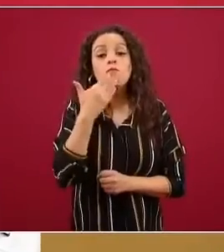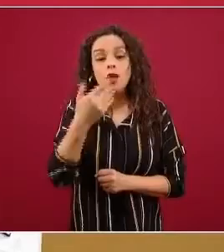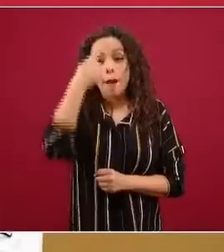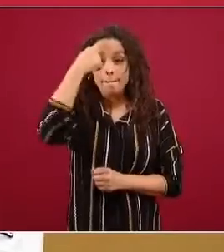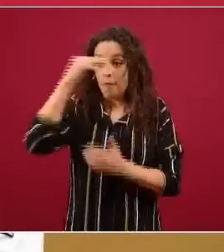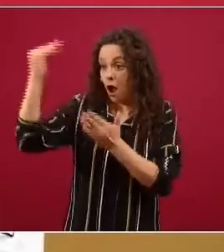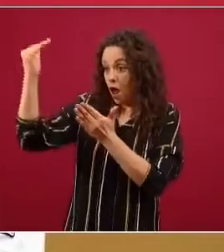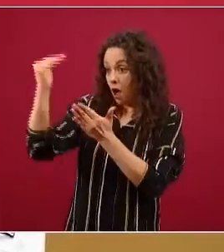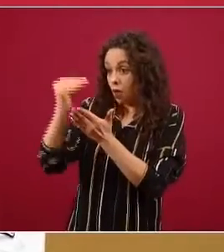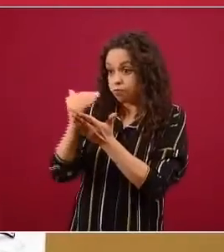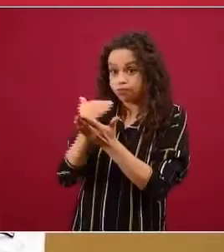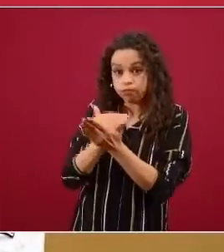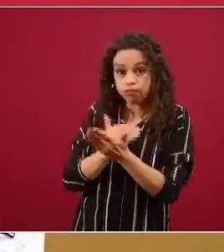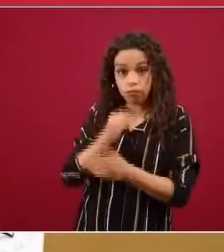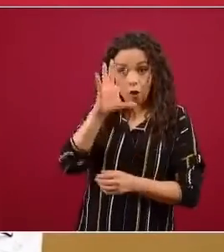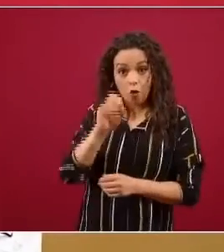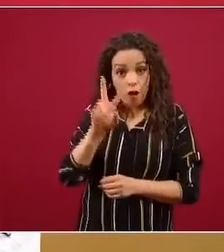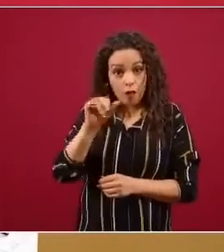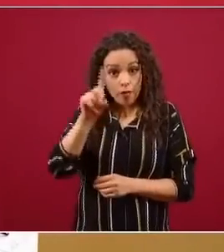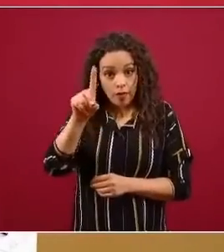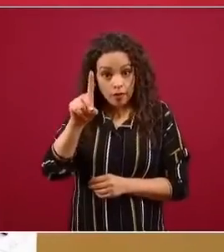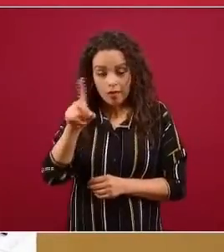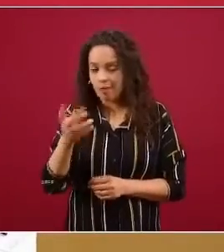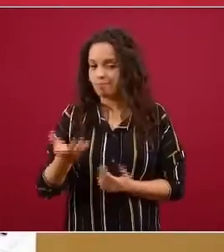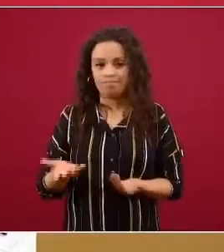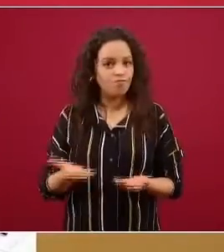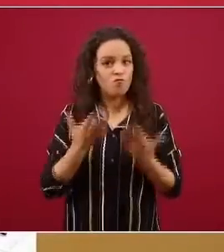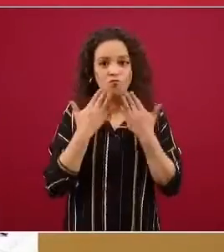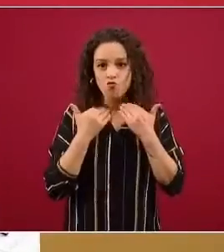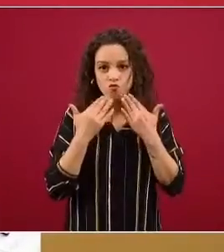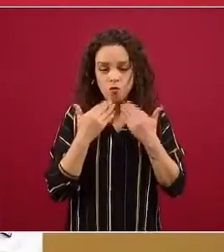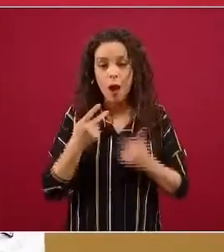COVID, pero ciertamente sí, uno de los